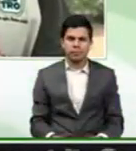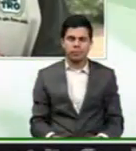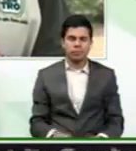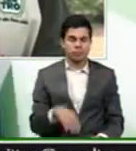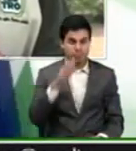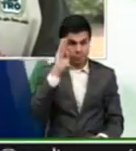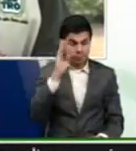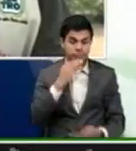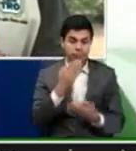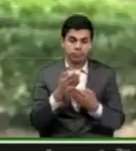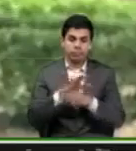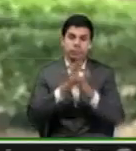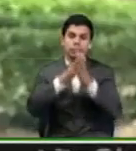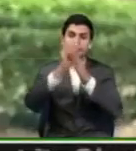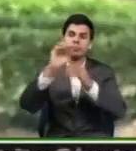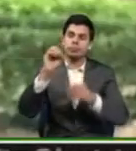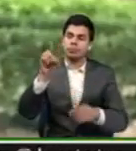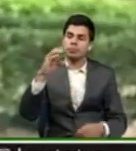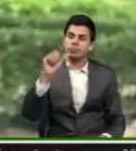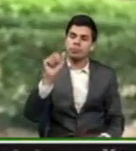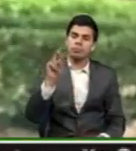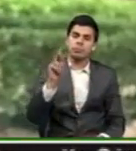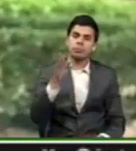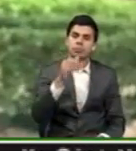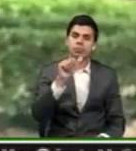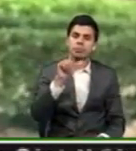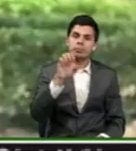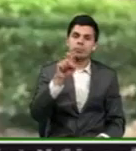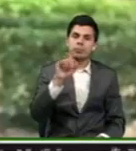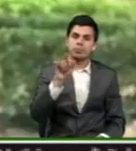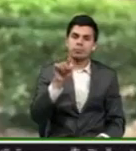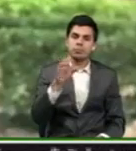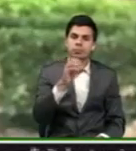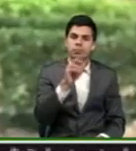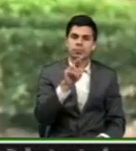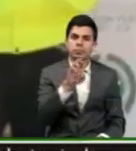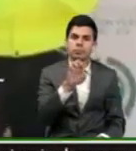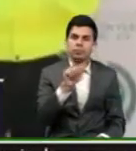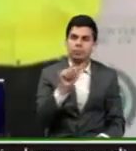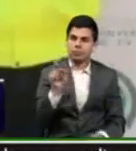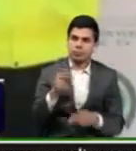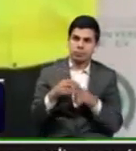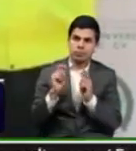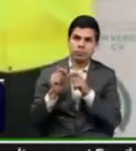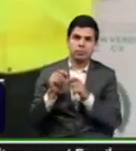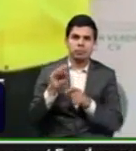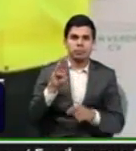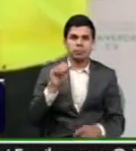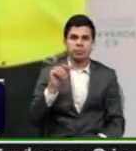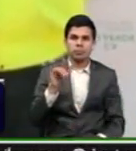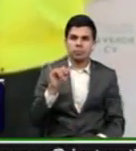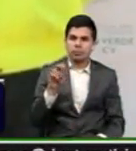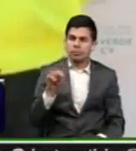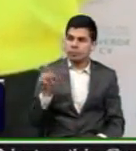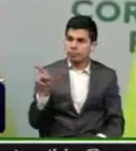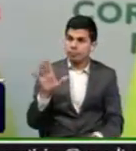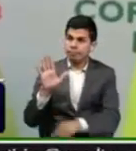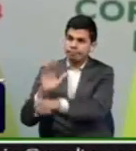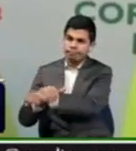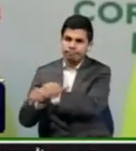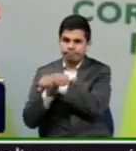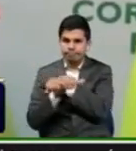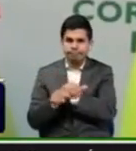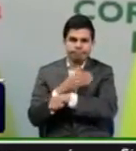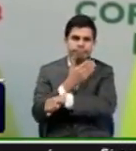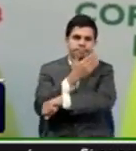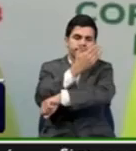Buenas tardes, pues la captura de Óscar Alexis Correa Sierra, de 30 años de edad, conocido con el alias de Balín, se habría dado en las calles